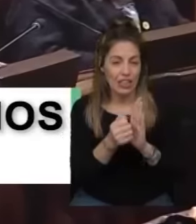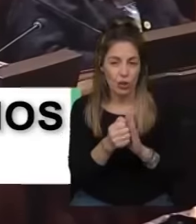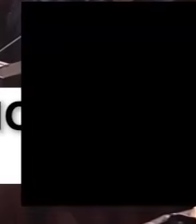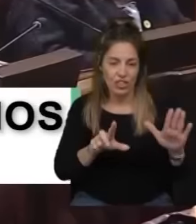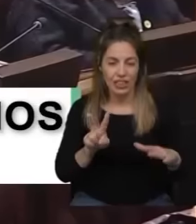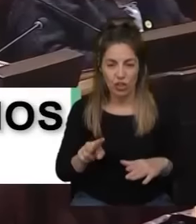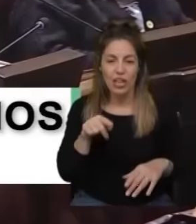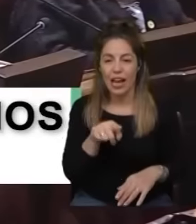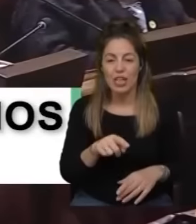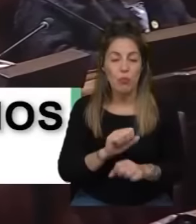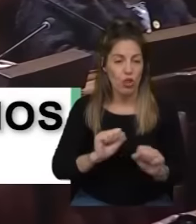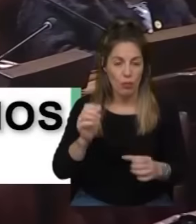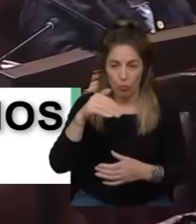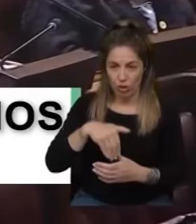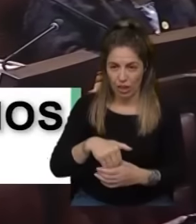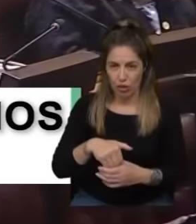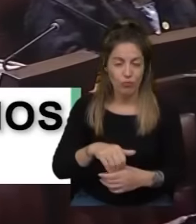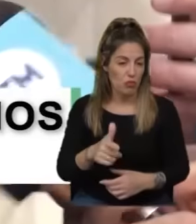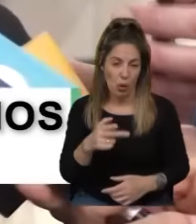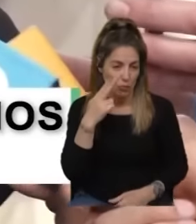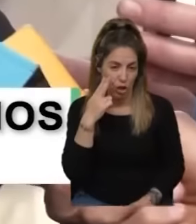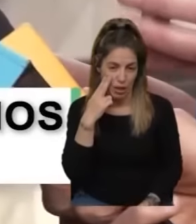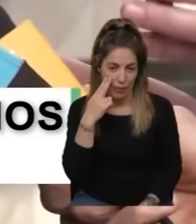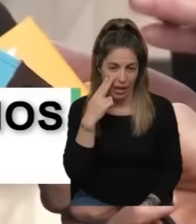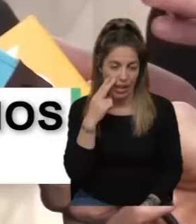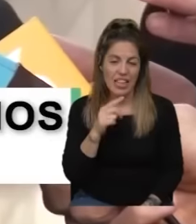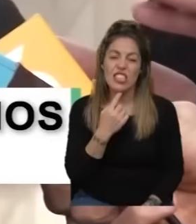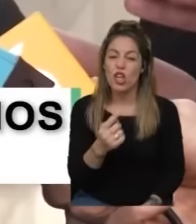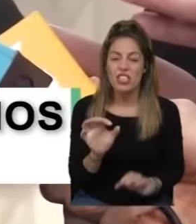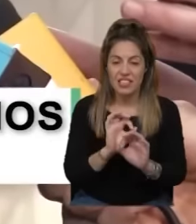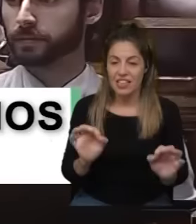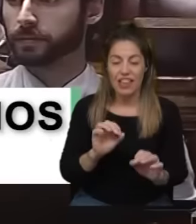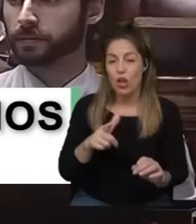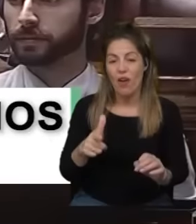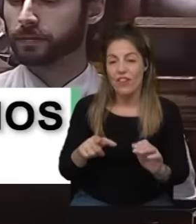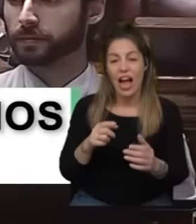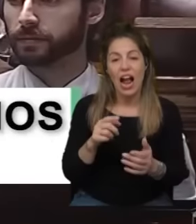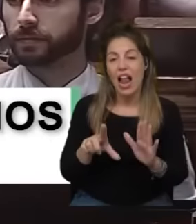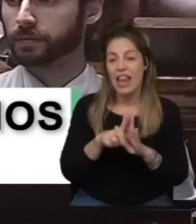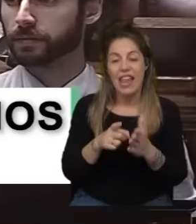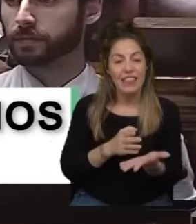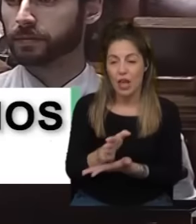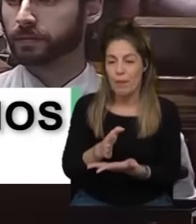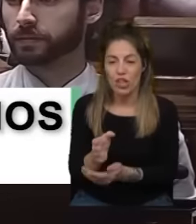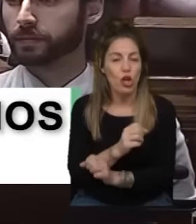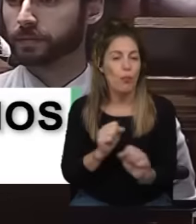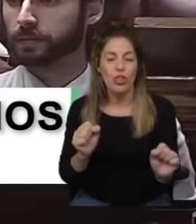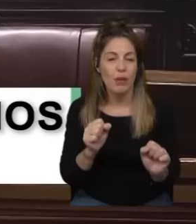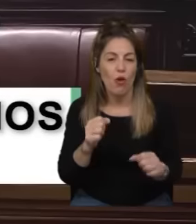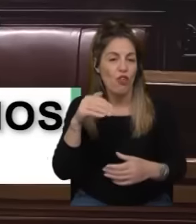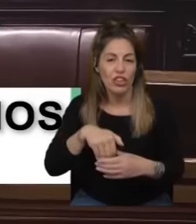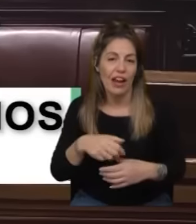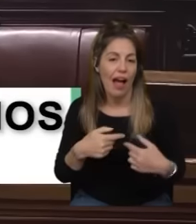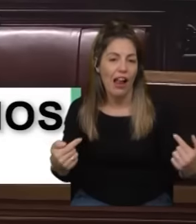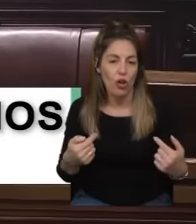estamos dispuestos a votarlo sin ningún tipo de problema. Y si no dice nada, no habrá ley de medios. Nosotros no podemos votar algo que entendemos